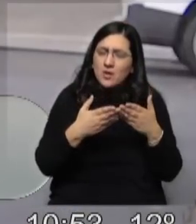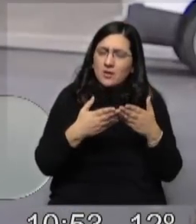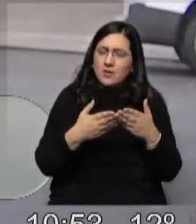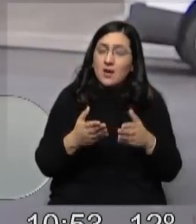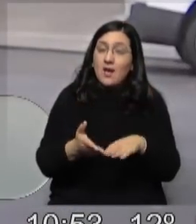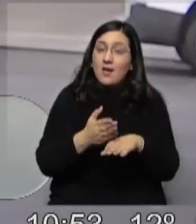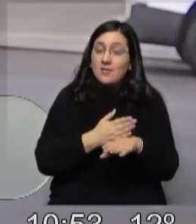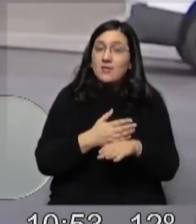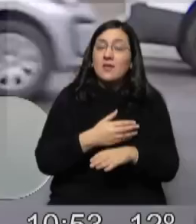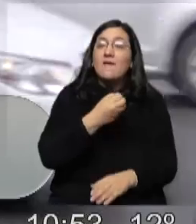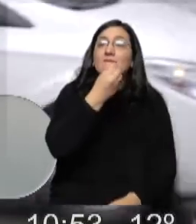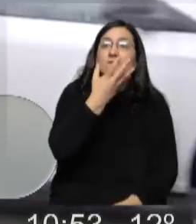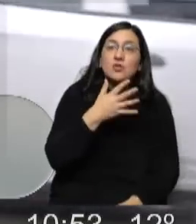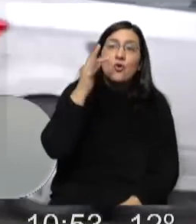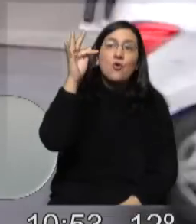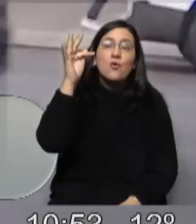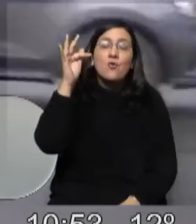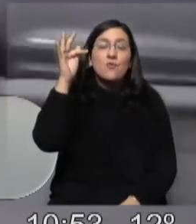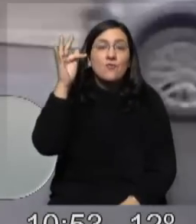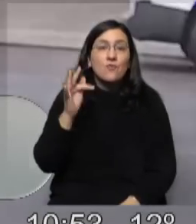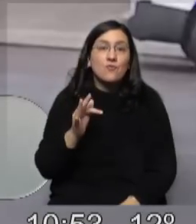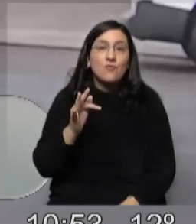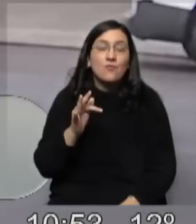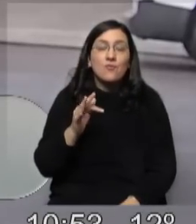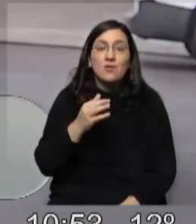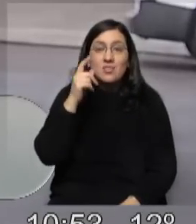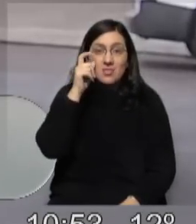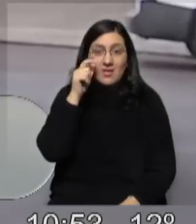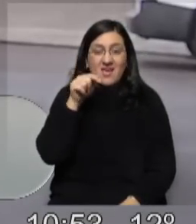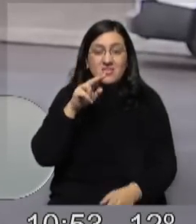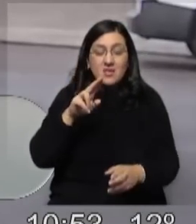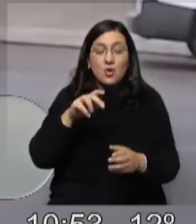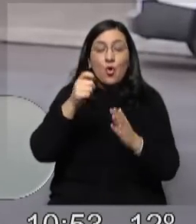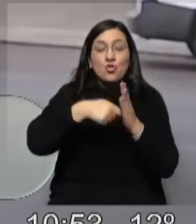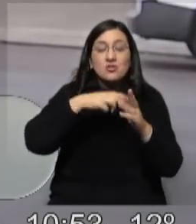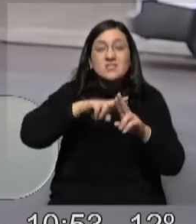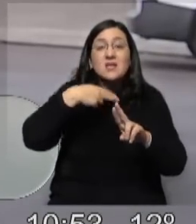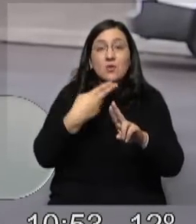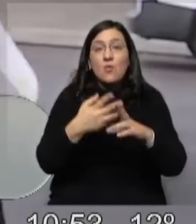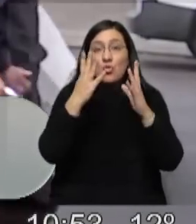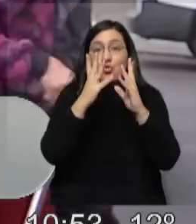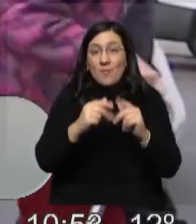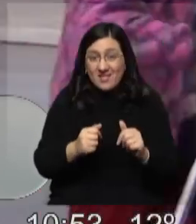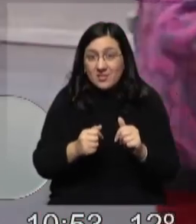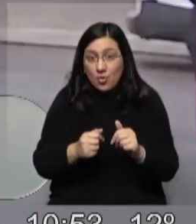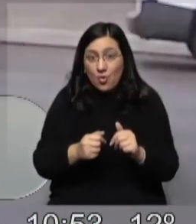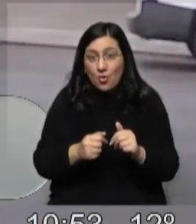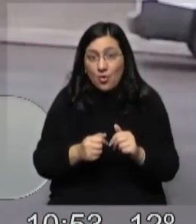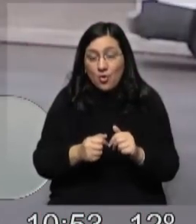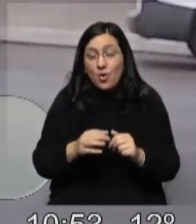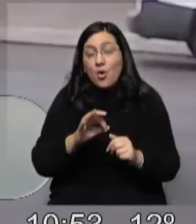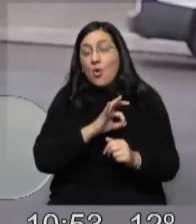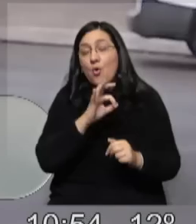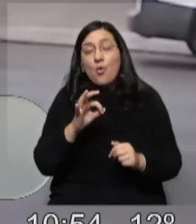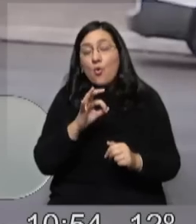Gal y Tania Tavares y Flor Infante te realicen las consultas desde estudios. ¿Este contrato se renueva automáticamente? Es decir, ¿hay alguna cláusula de